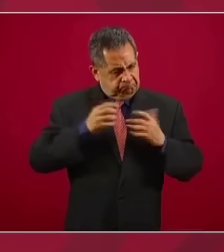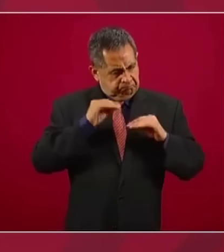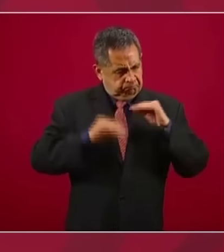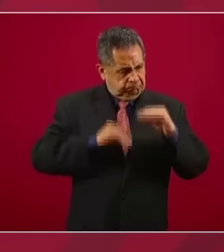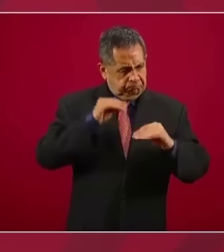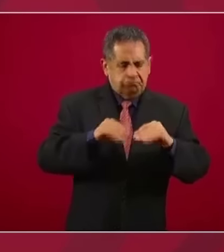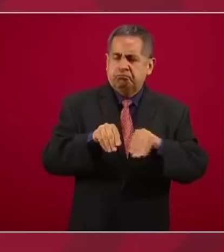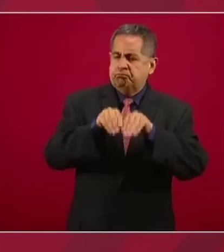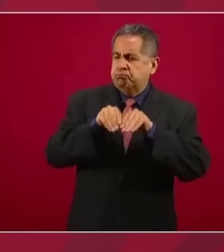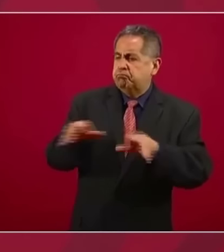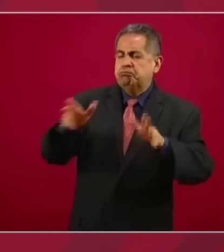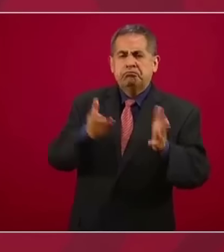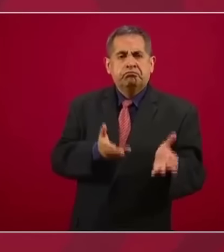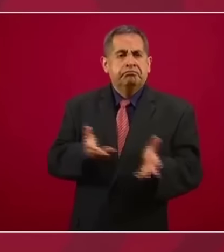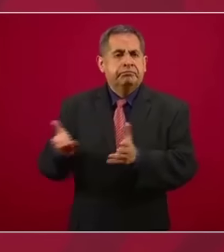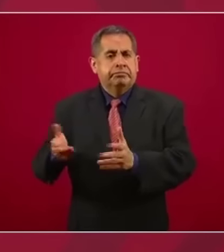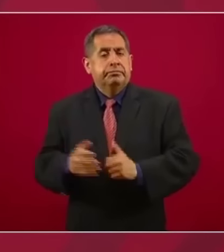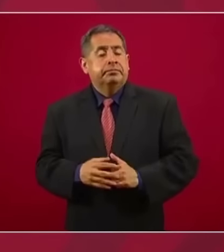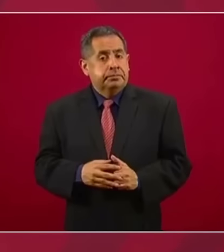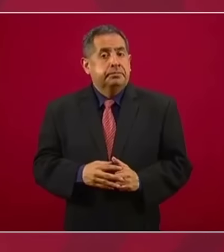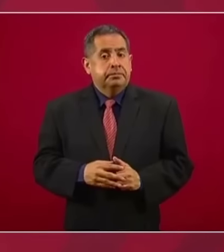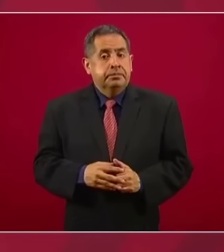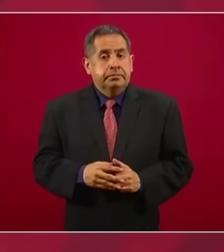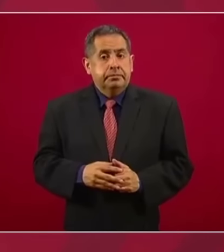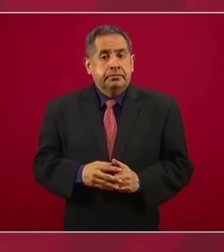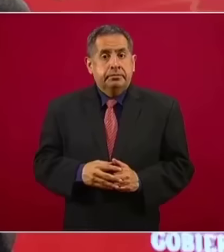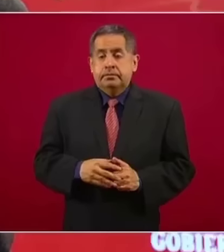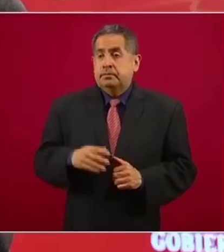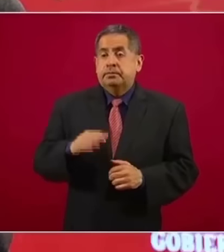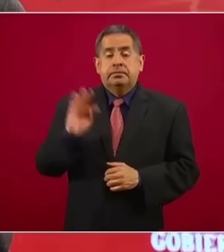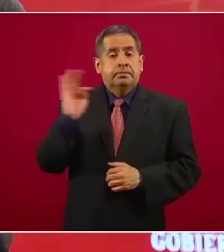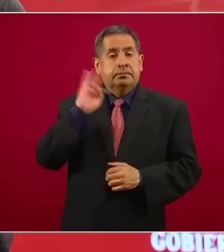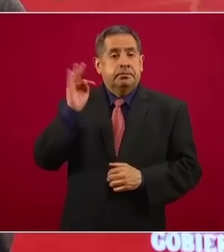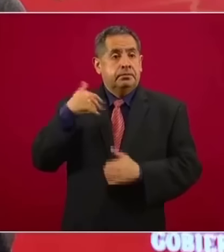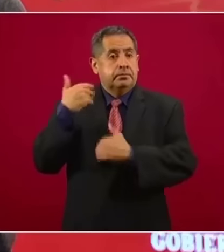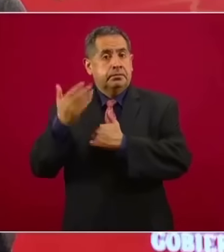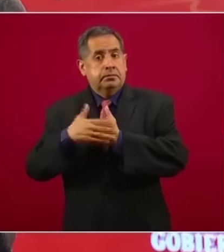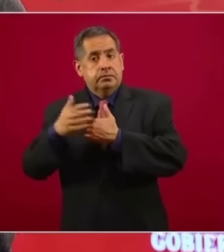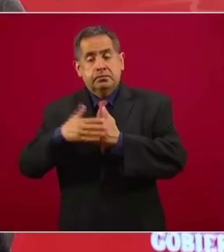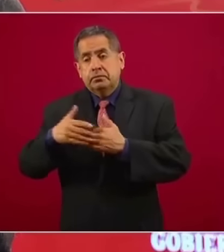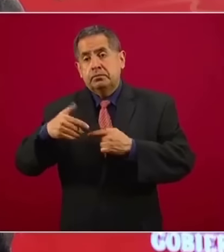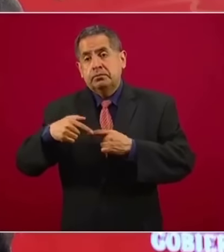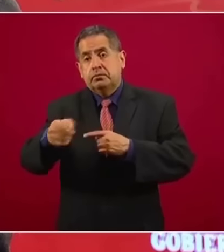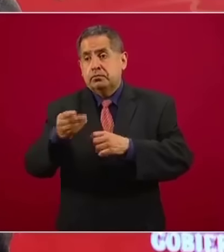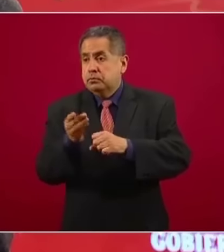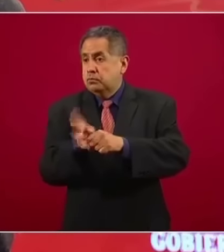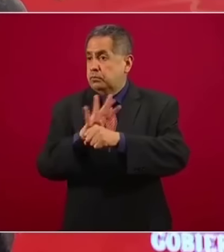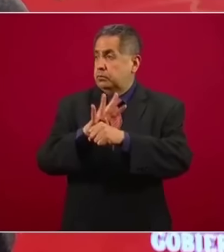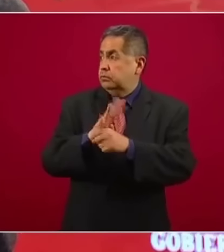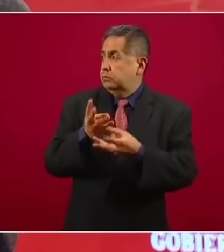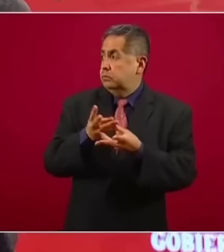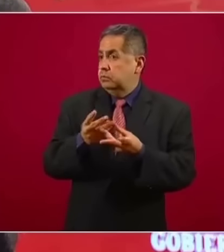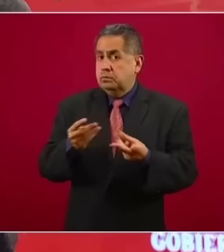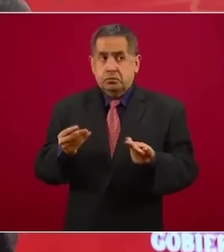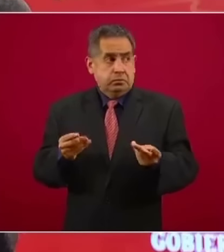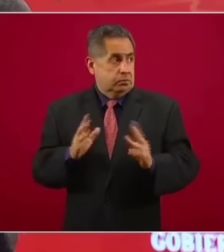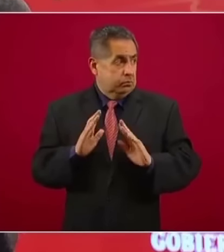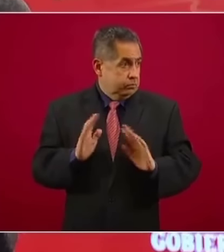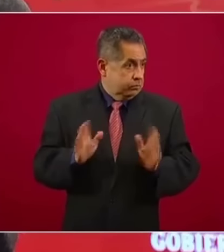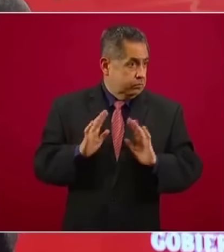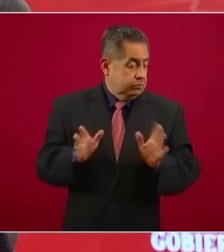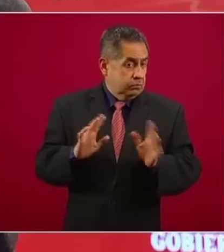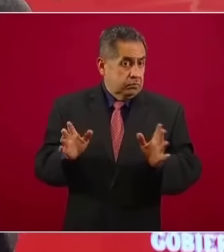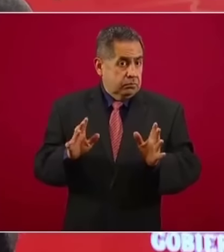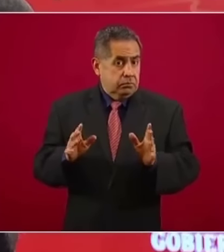de modo que cuando las condiciones de la pandemia lo permitan,